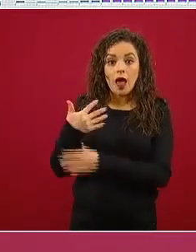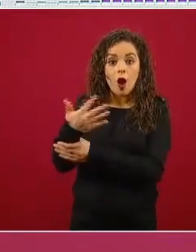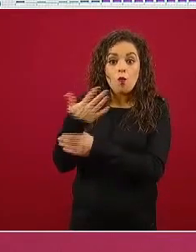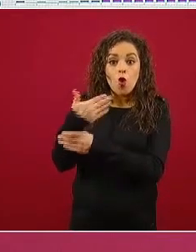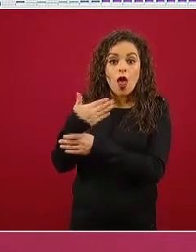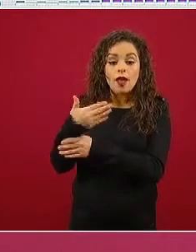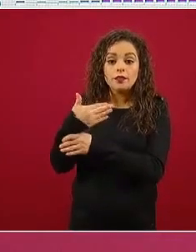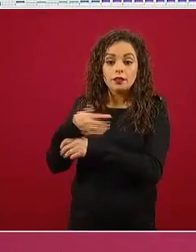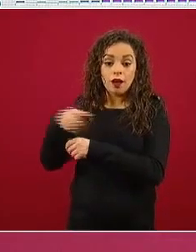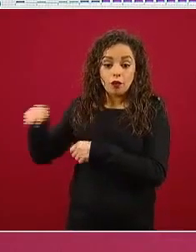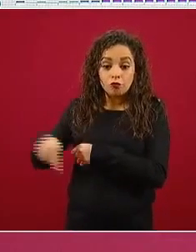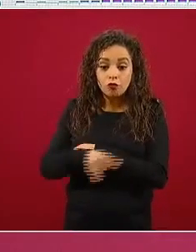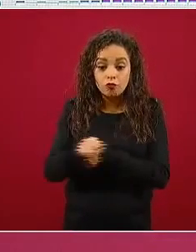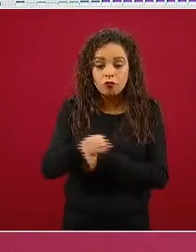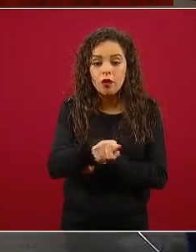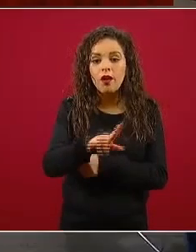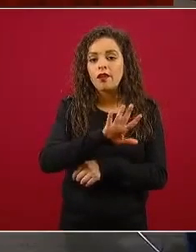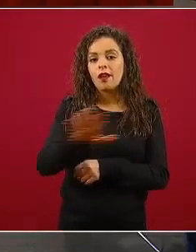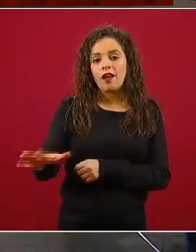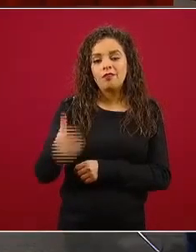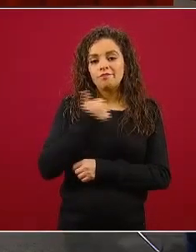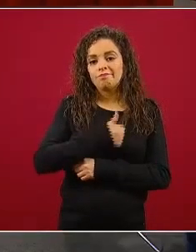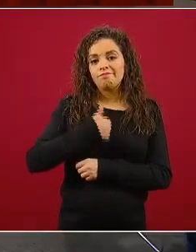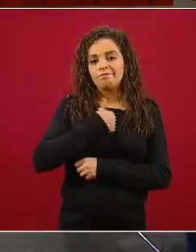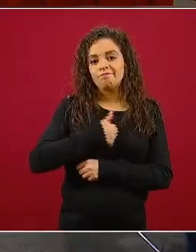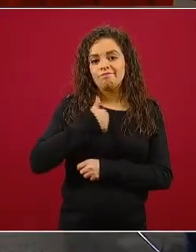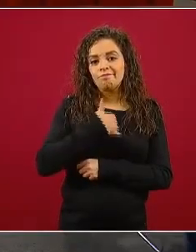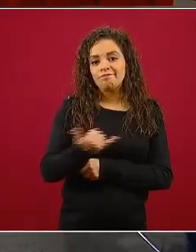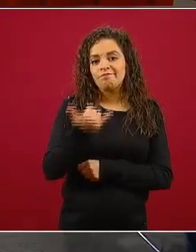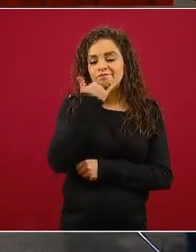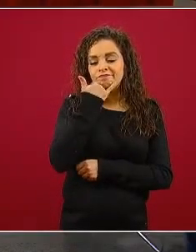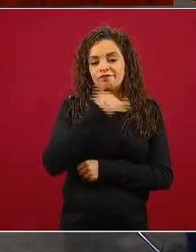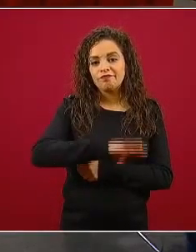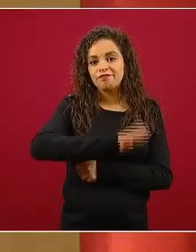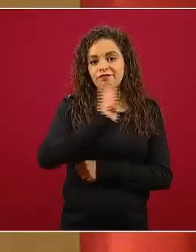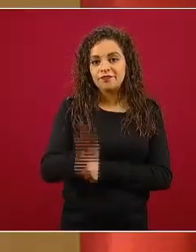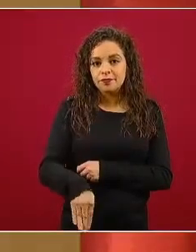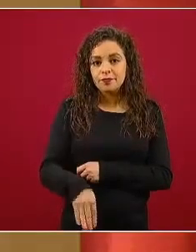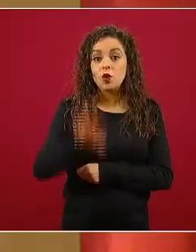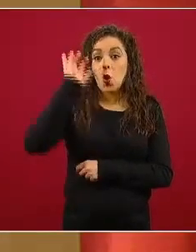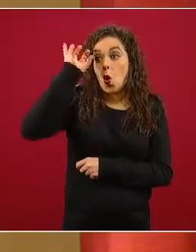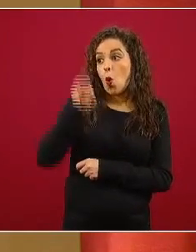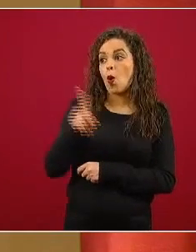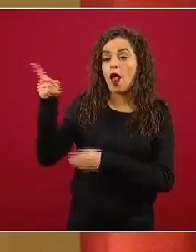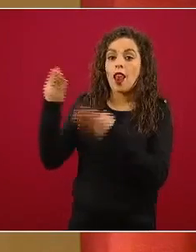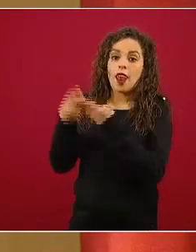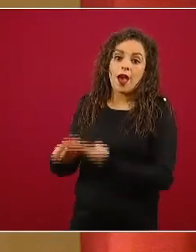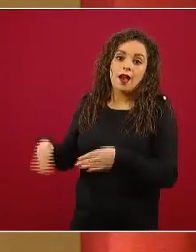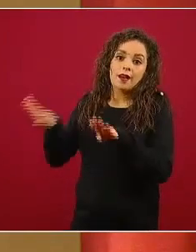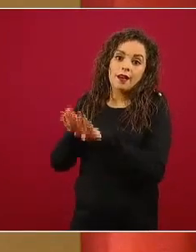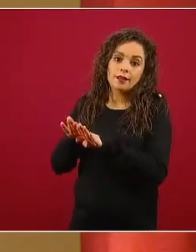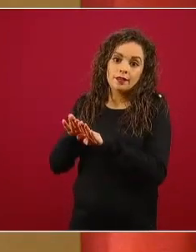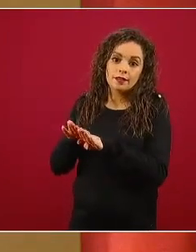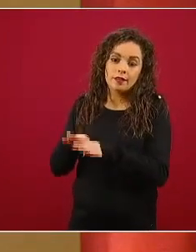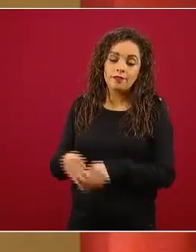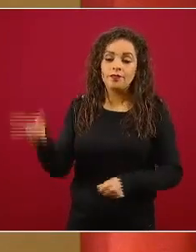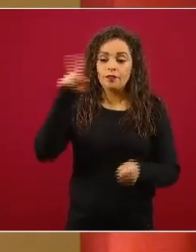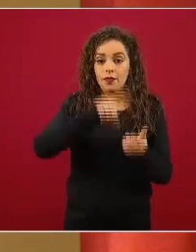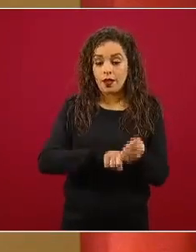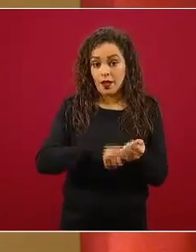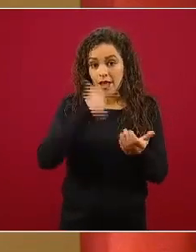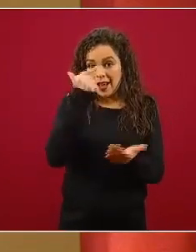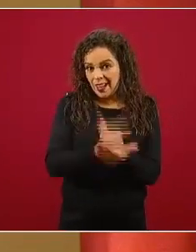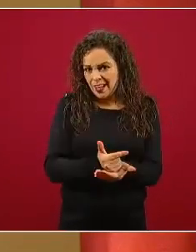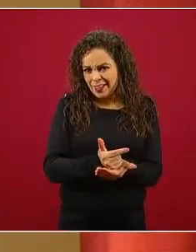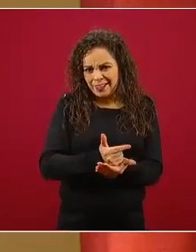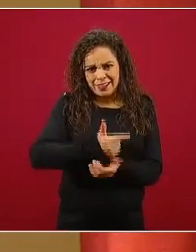volvemos a recordar que COVID es una enfermedad que puede ser grave, que puede ser fatal, letal, y que nos puede